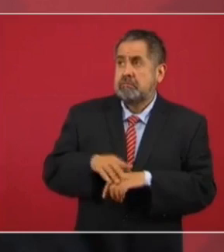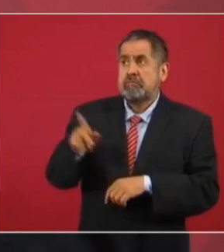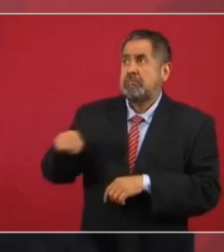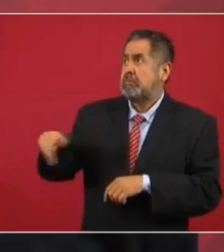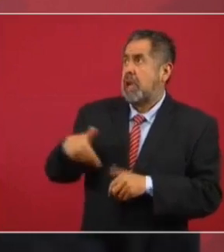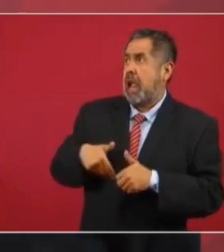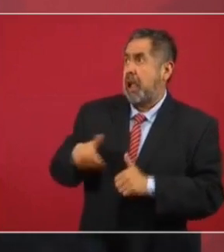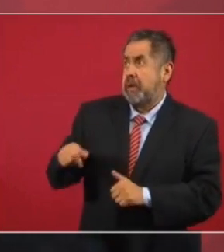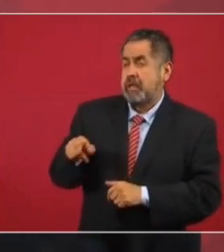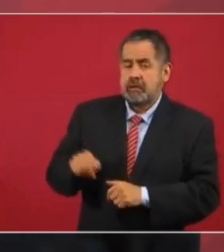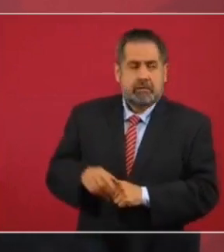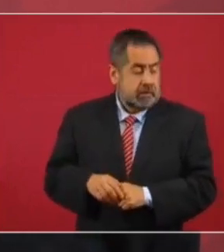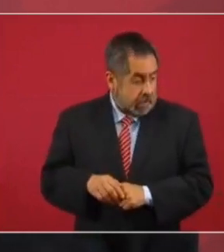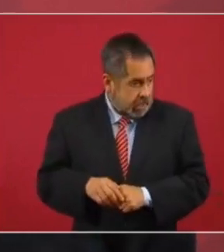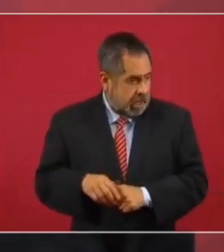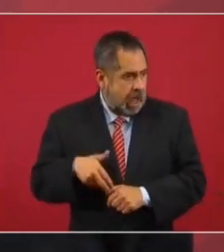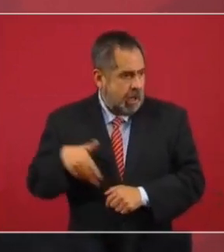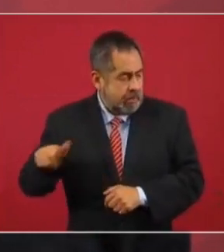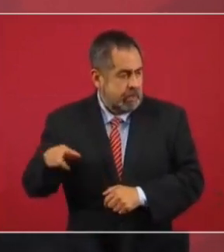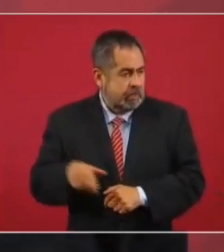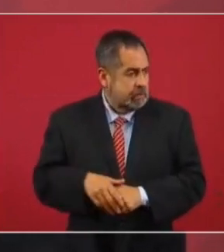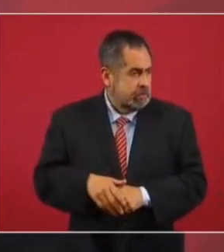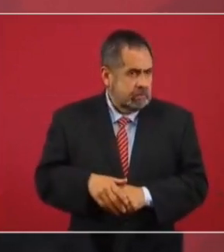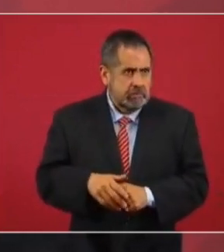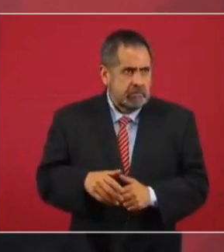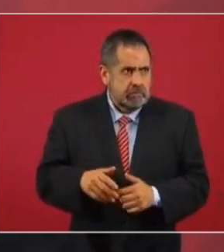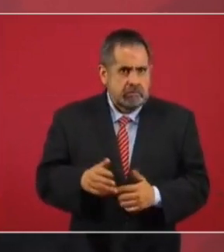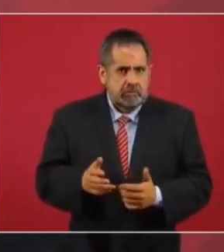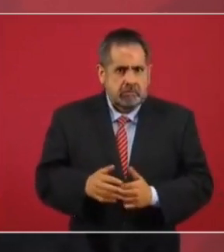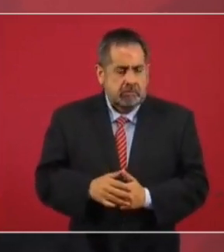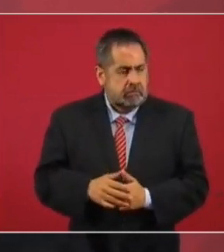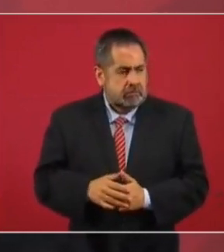Y el rey contesta: